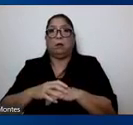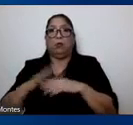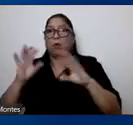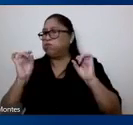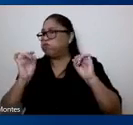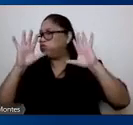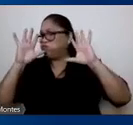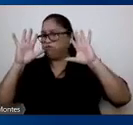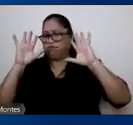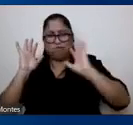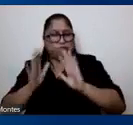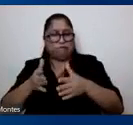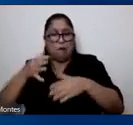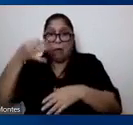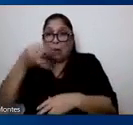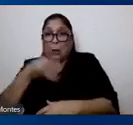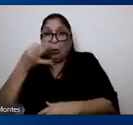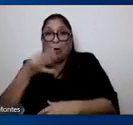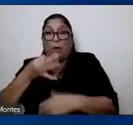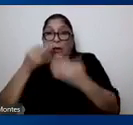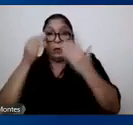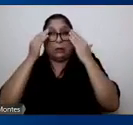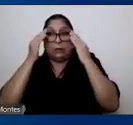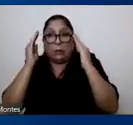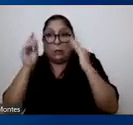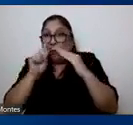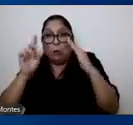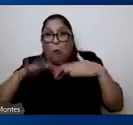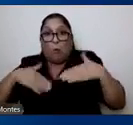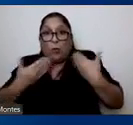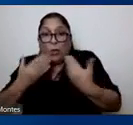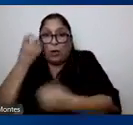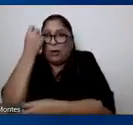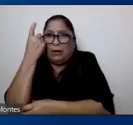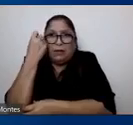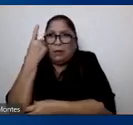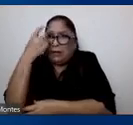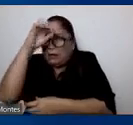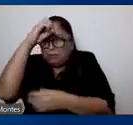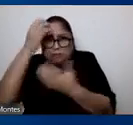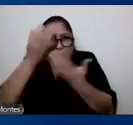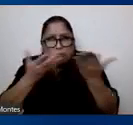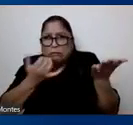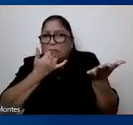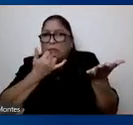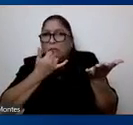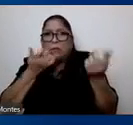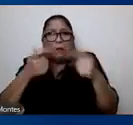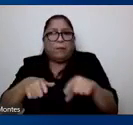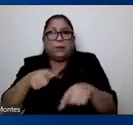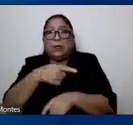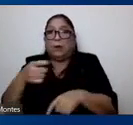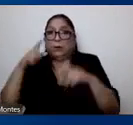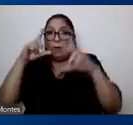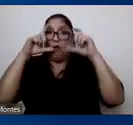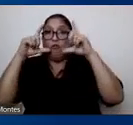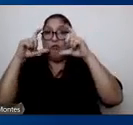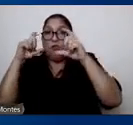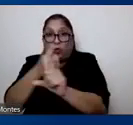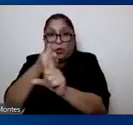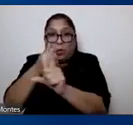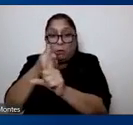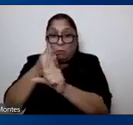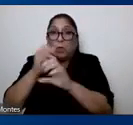y en una realidad que no podían ellos entender, ¿no? Estas son las imágenes del mismo día